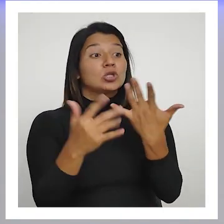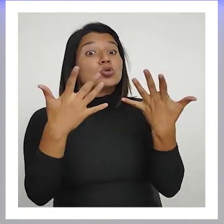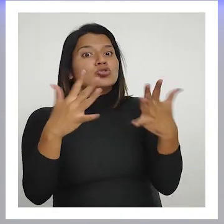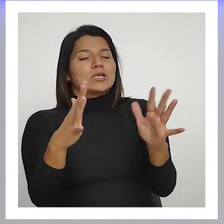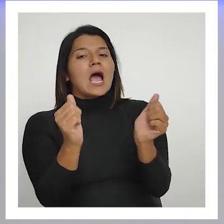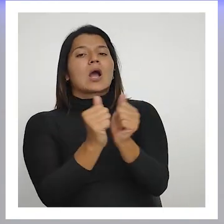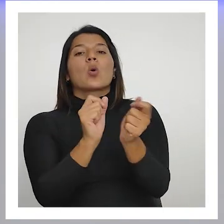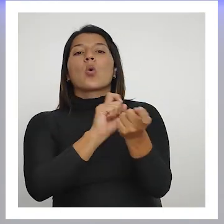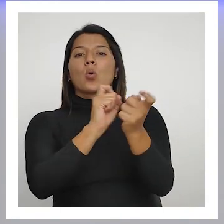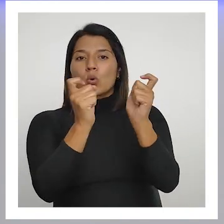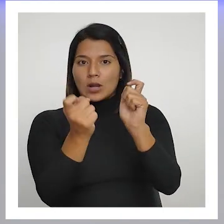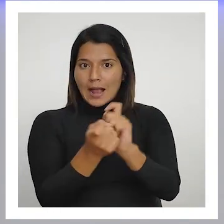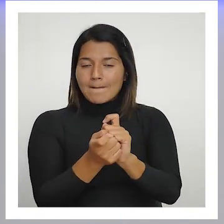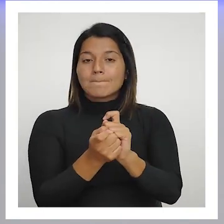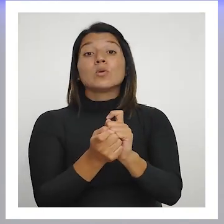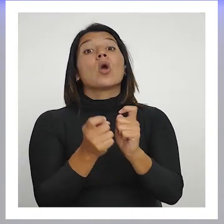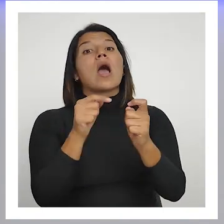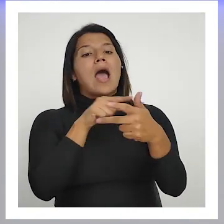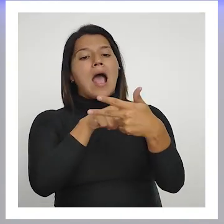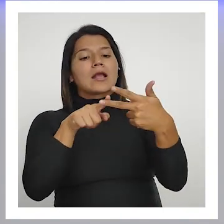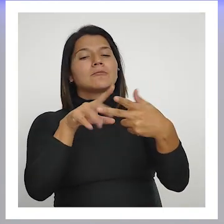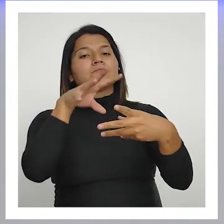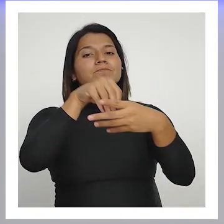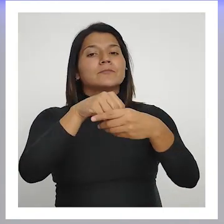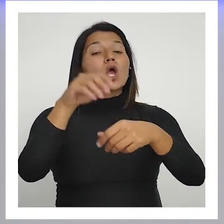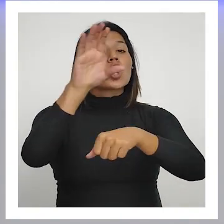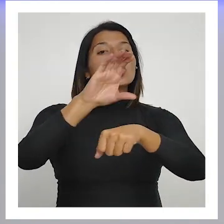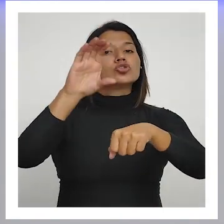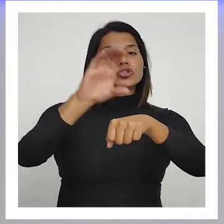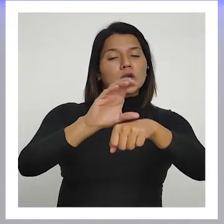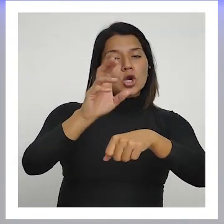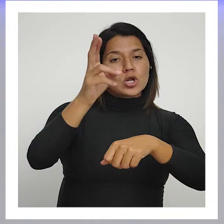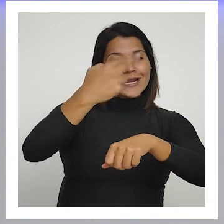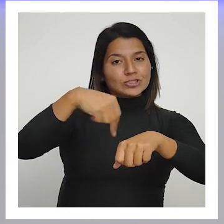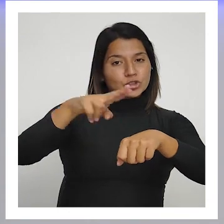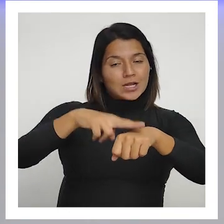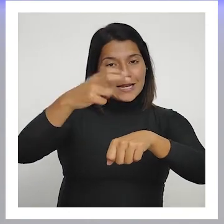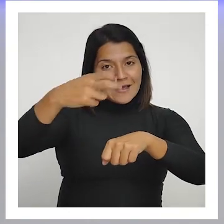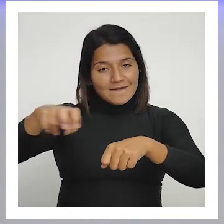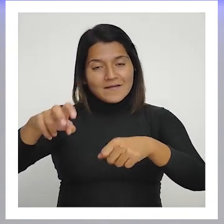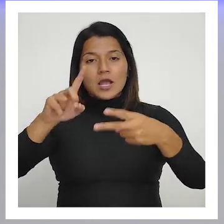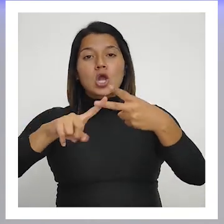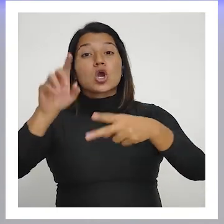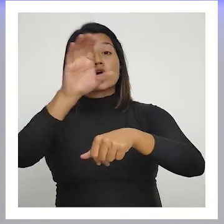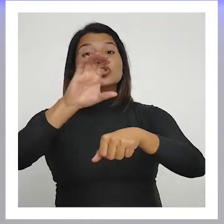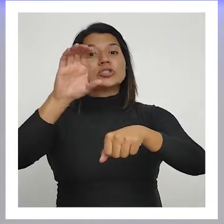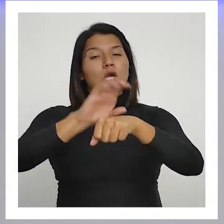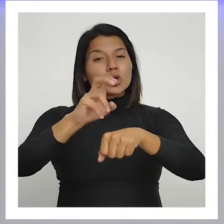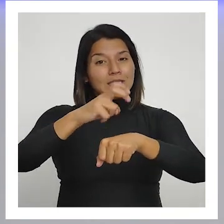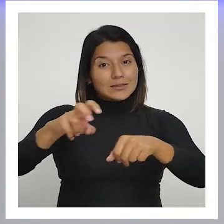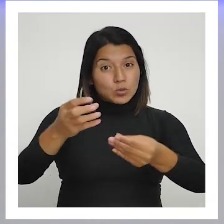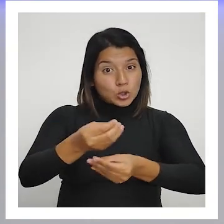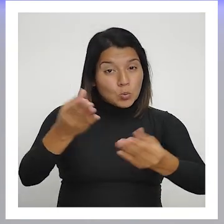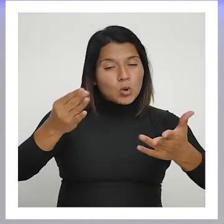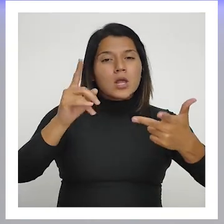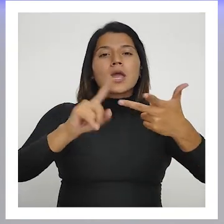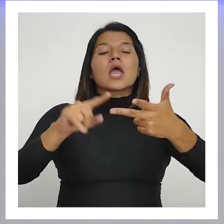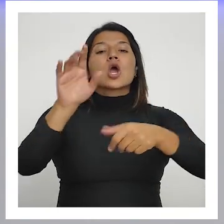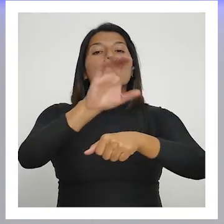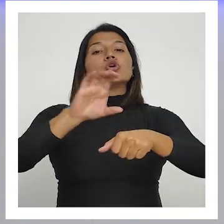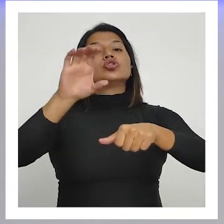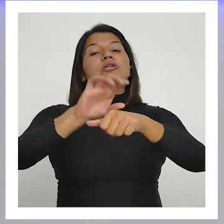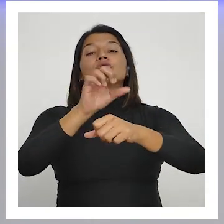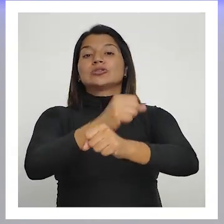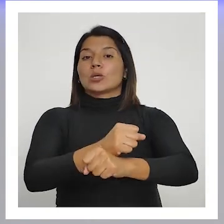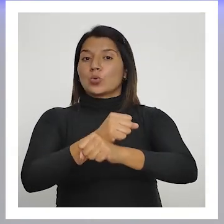sustitutivo incorpora básicamente 3 consejos: el Consejo Nacional de Vialidad, el Consejo de Transporte Público y el